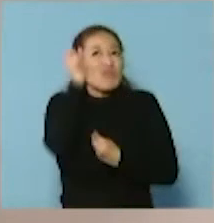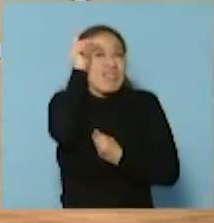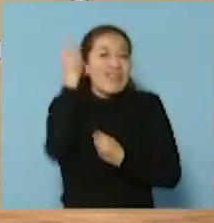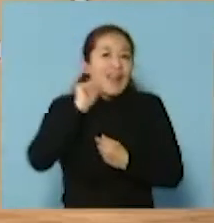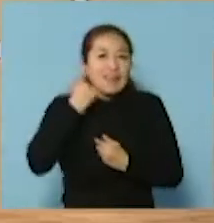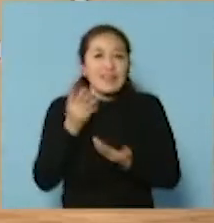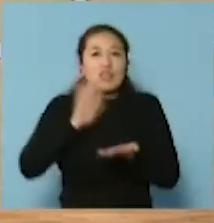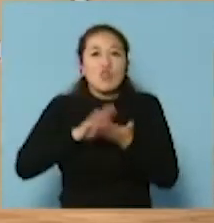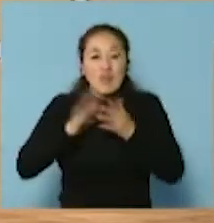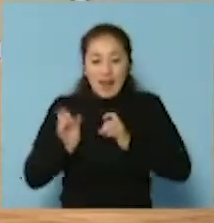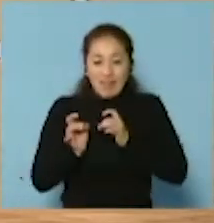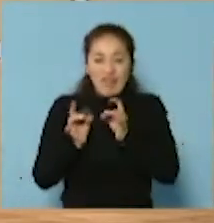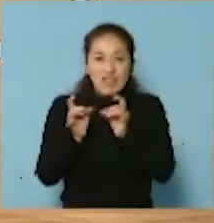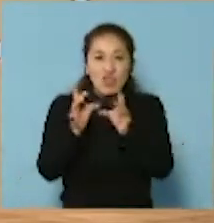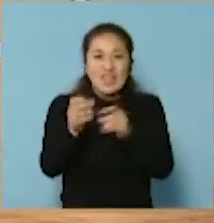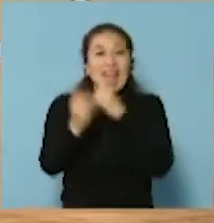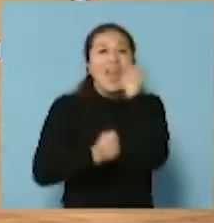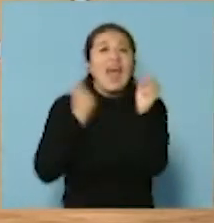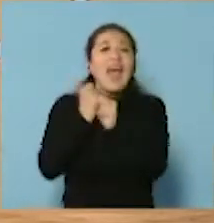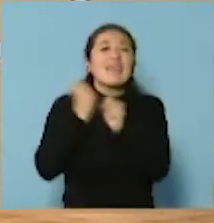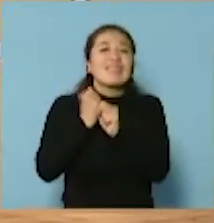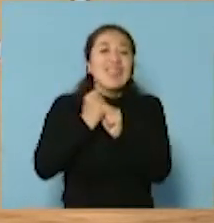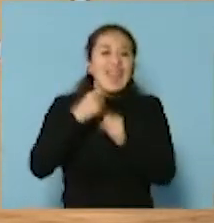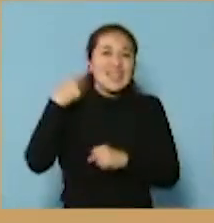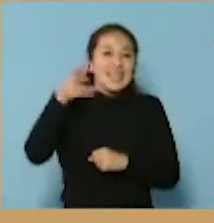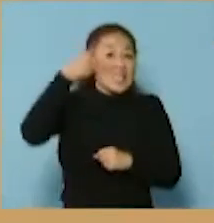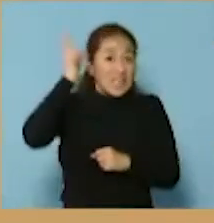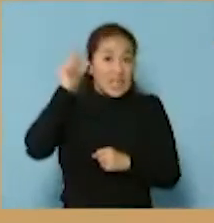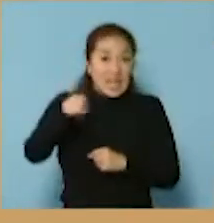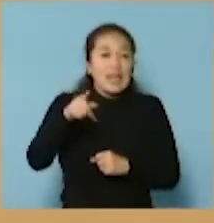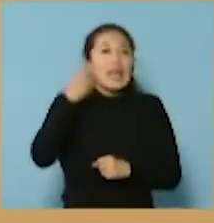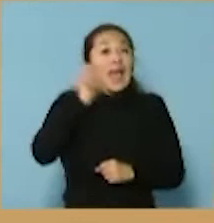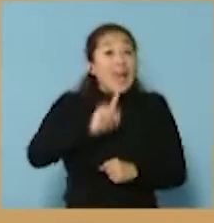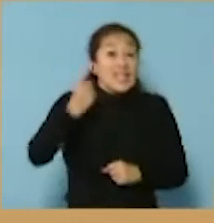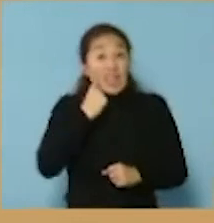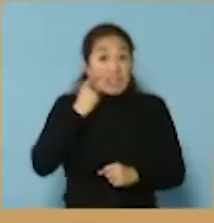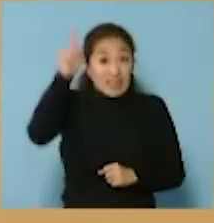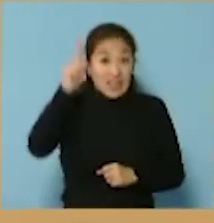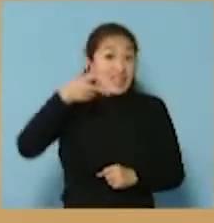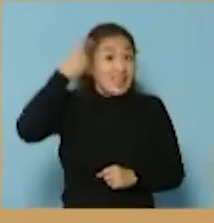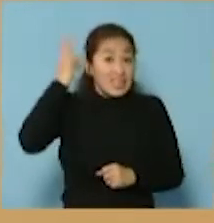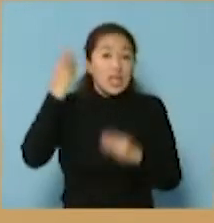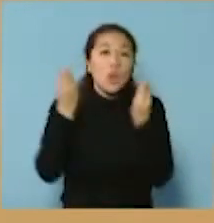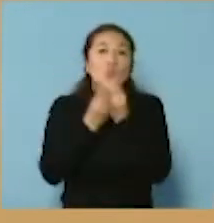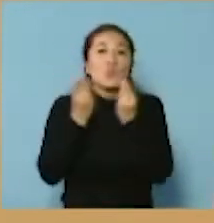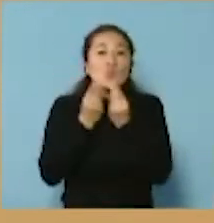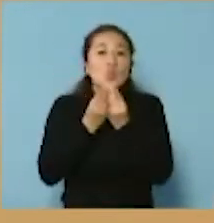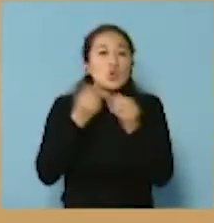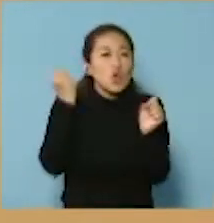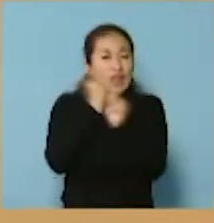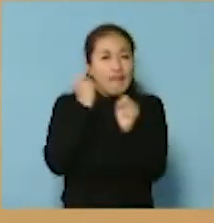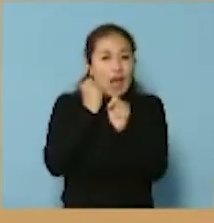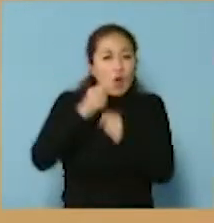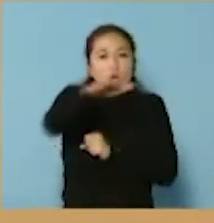sobre el ferrocarril ar el intendente de la segunda región que viene a ser el gobernador él fue mucho tiempo alcalde de calama